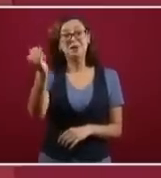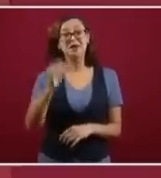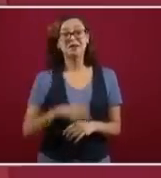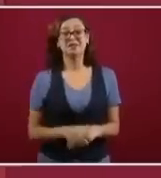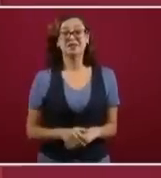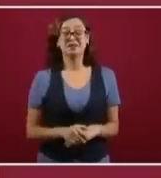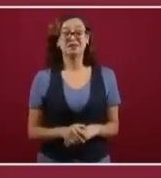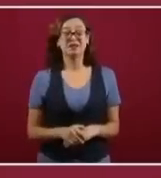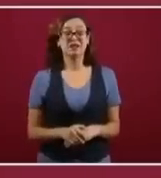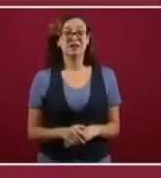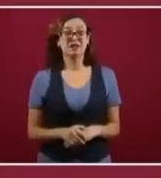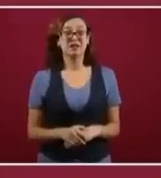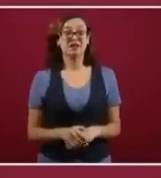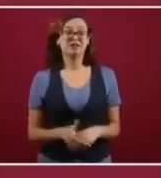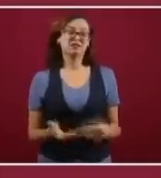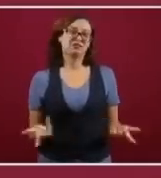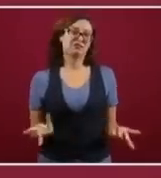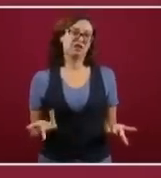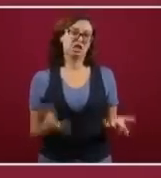querer chantajear